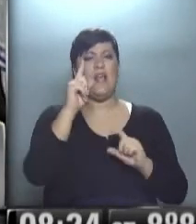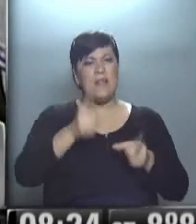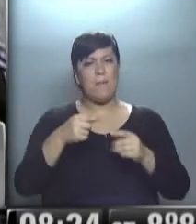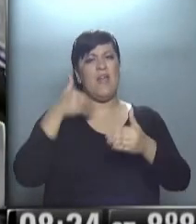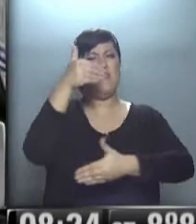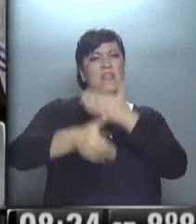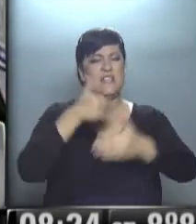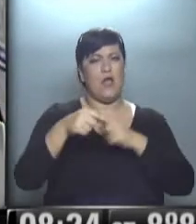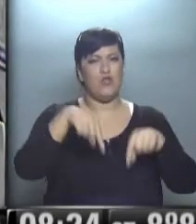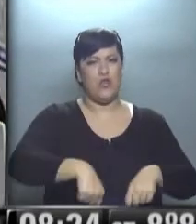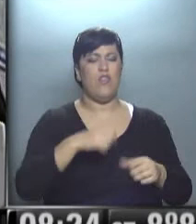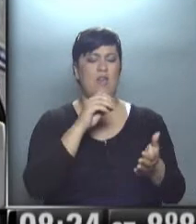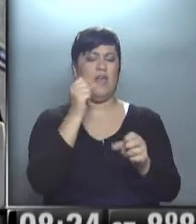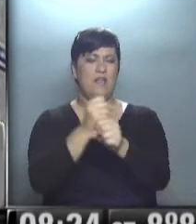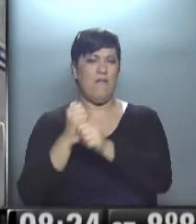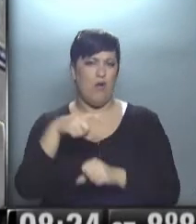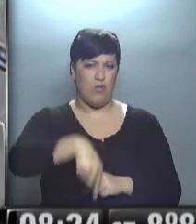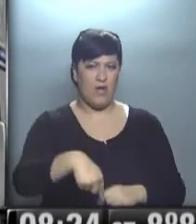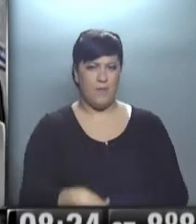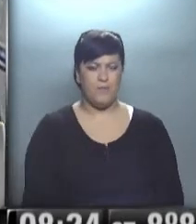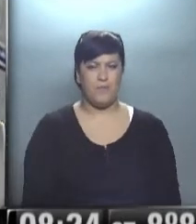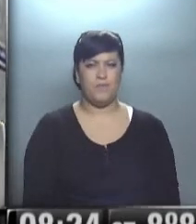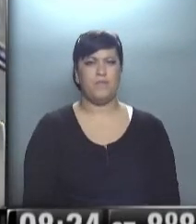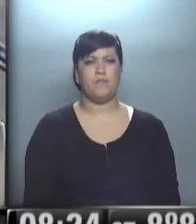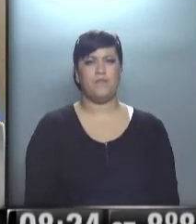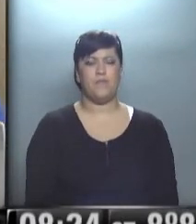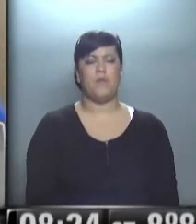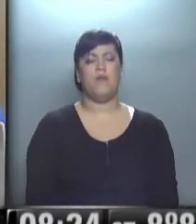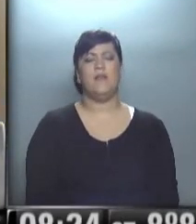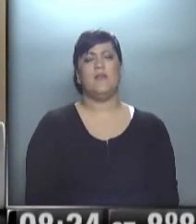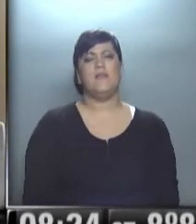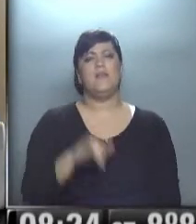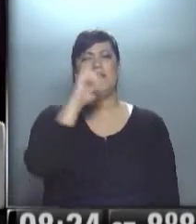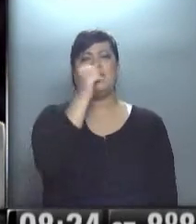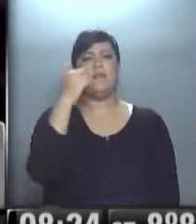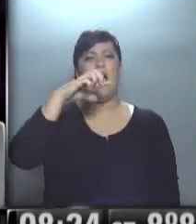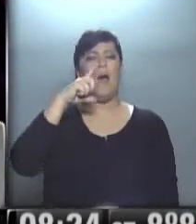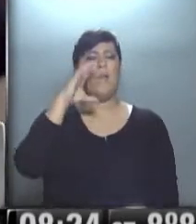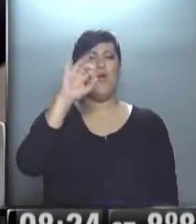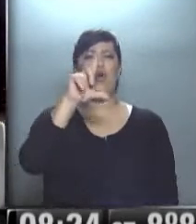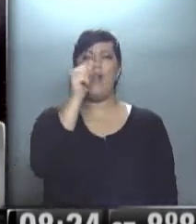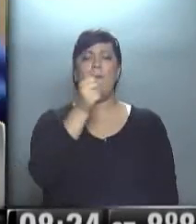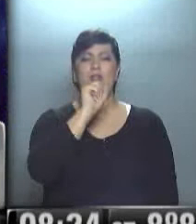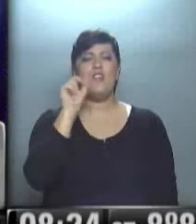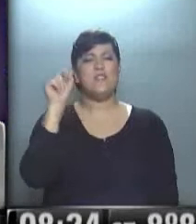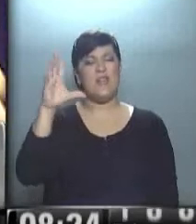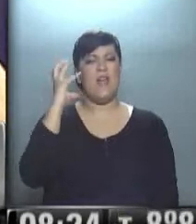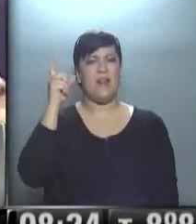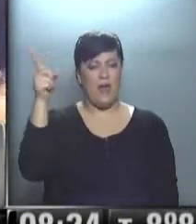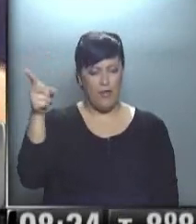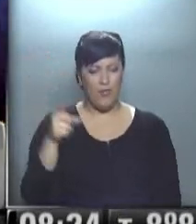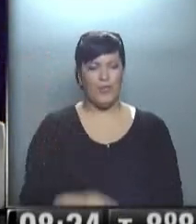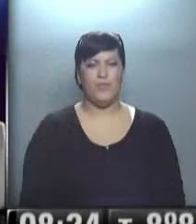sustentable del empleo si ministros van zapiola de la radio pública de la ciudad dos preguntas la